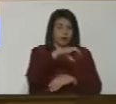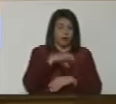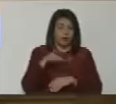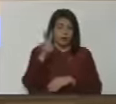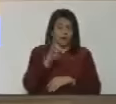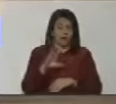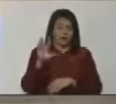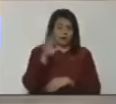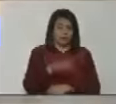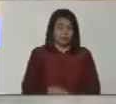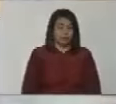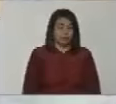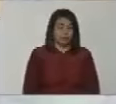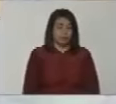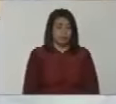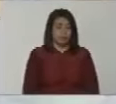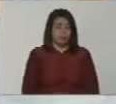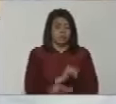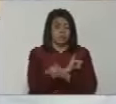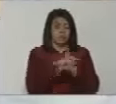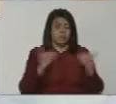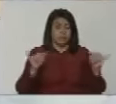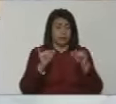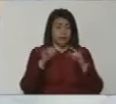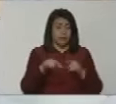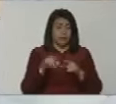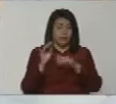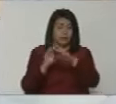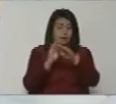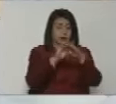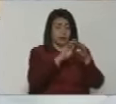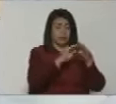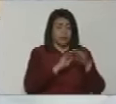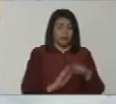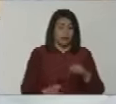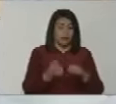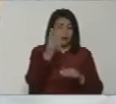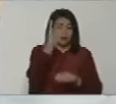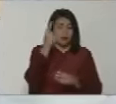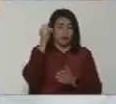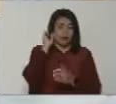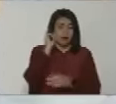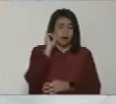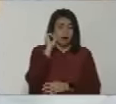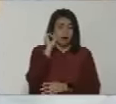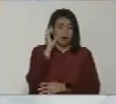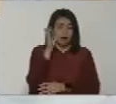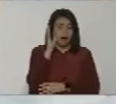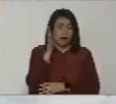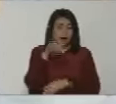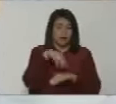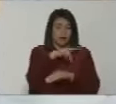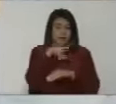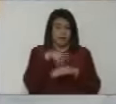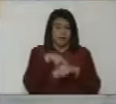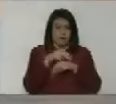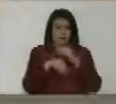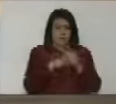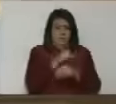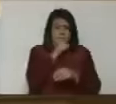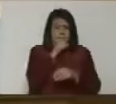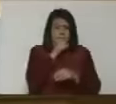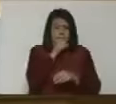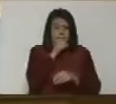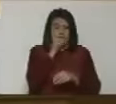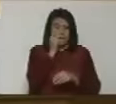federales del país, culminando en la convocatoria del primer Congreso Nacional de los